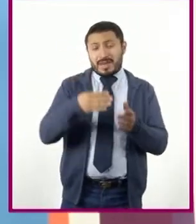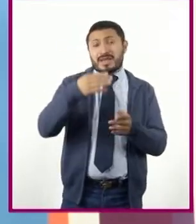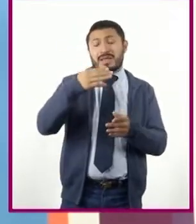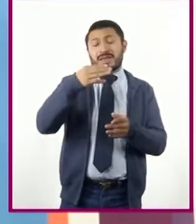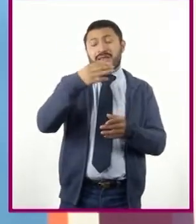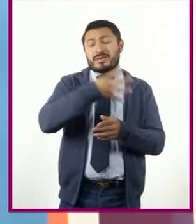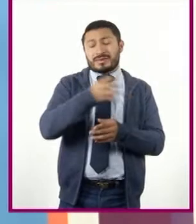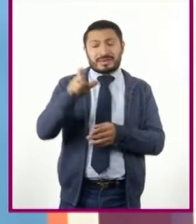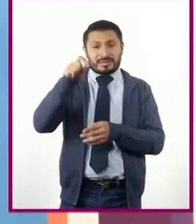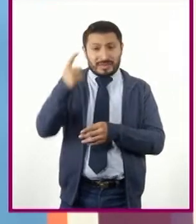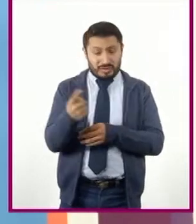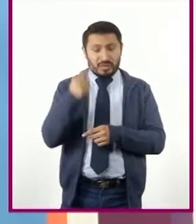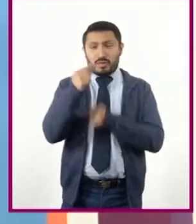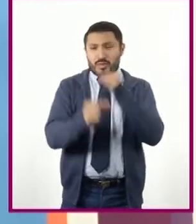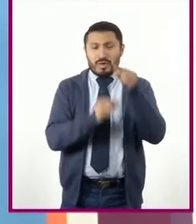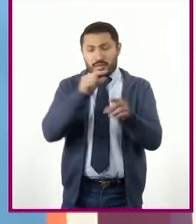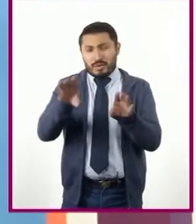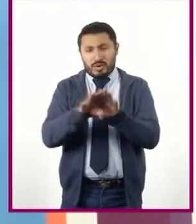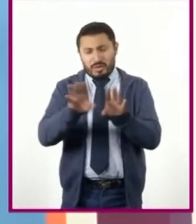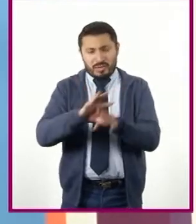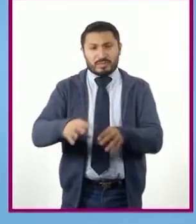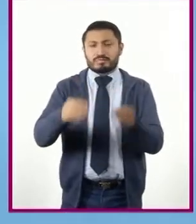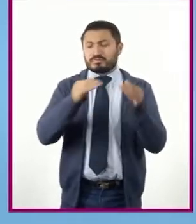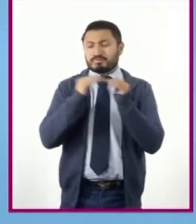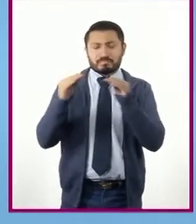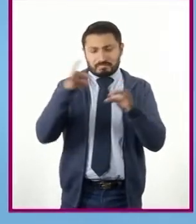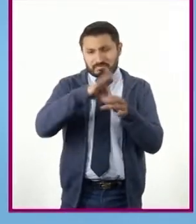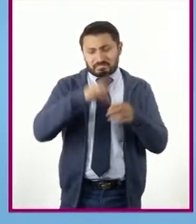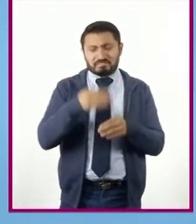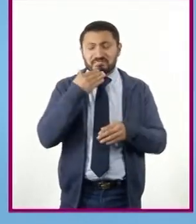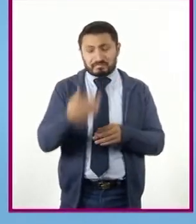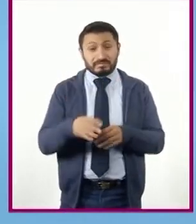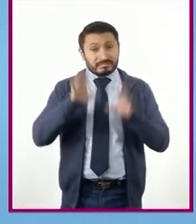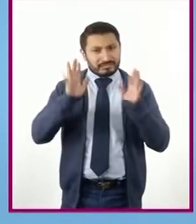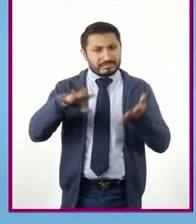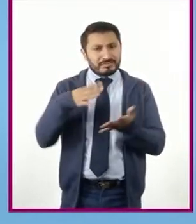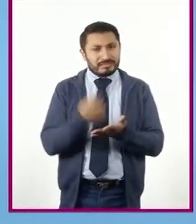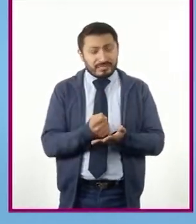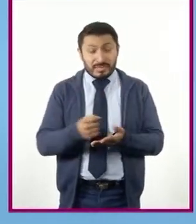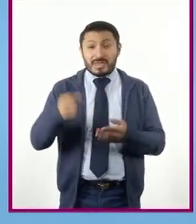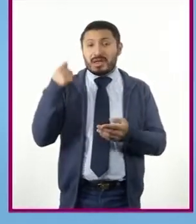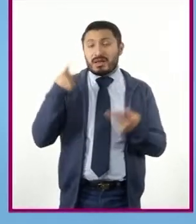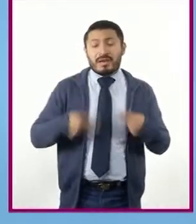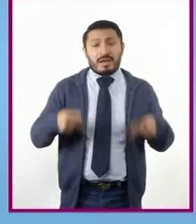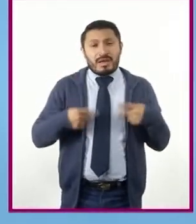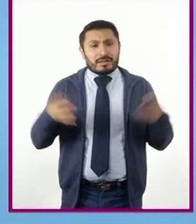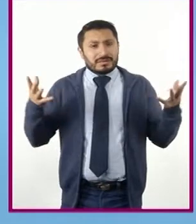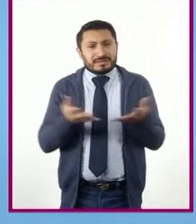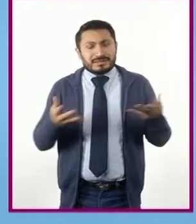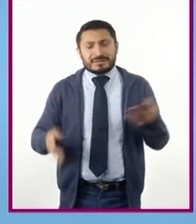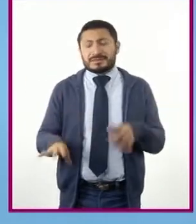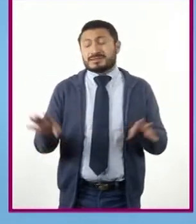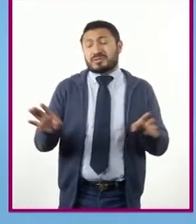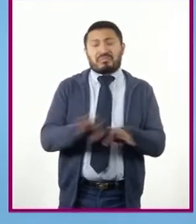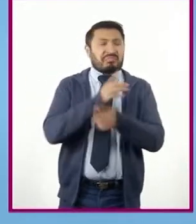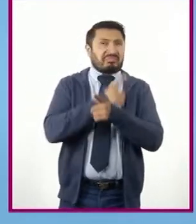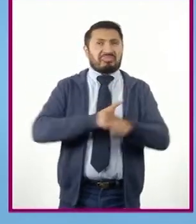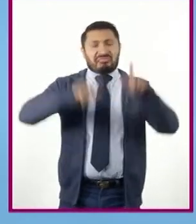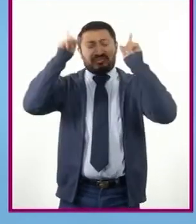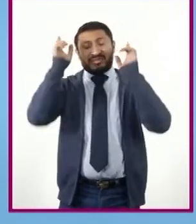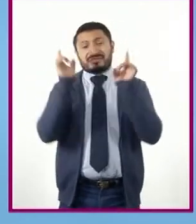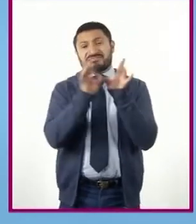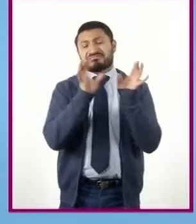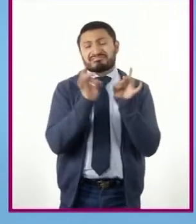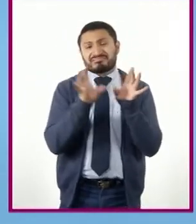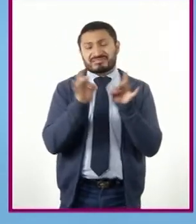a poco con el poder por la vía democrática. Una vez hecho esto, los fascistas crearon deliberadamente